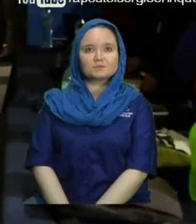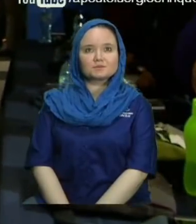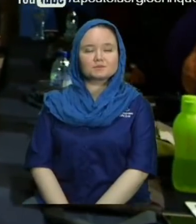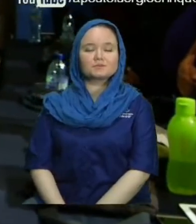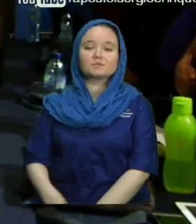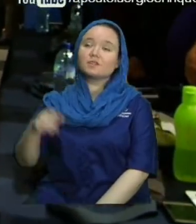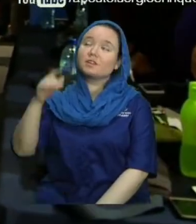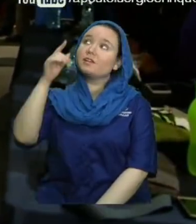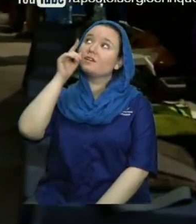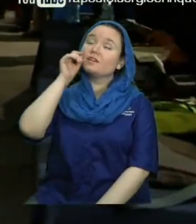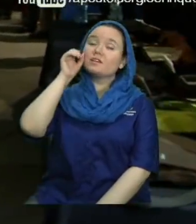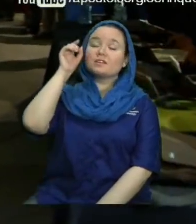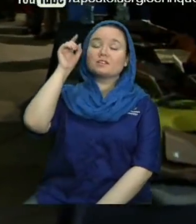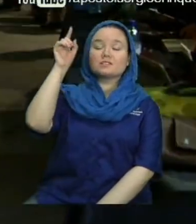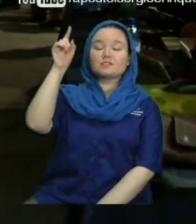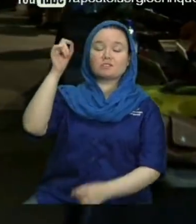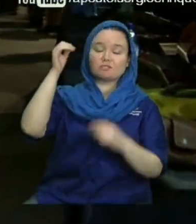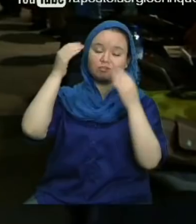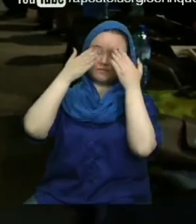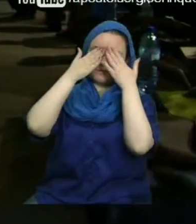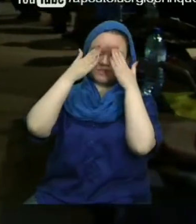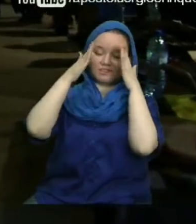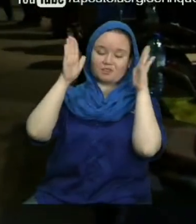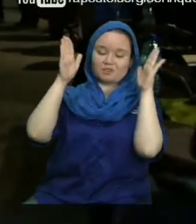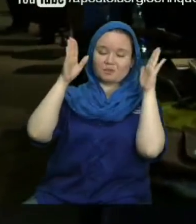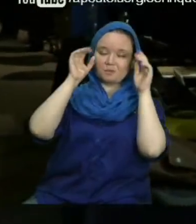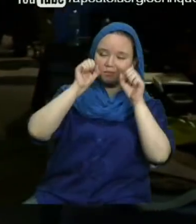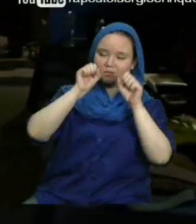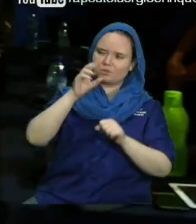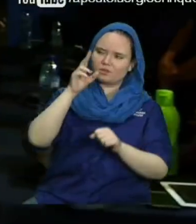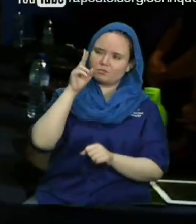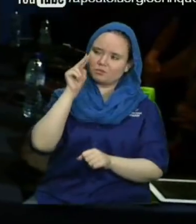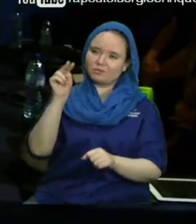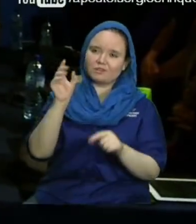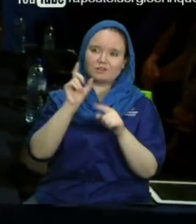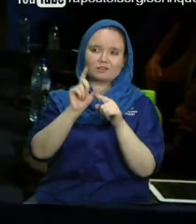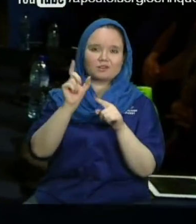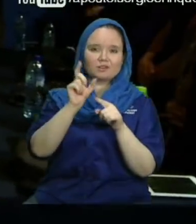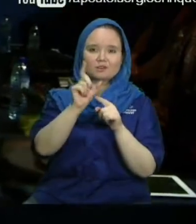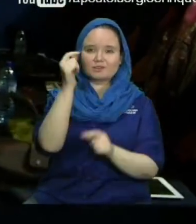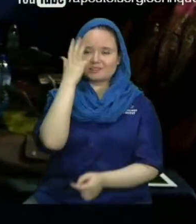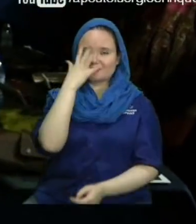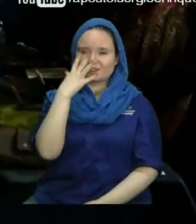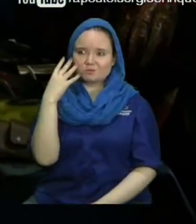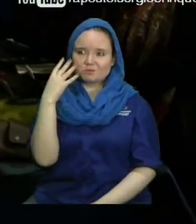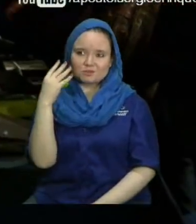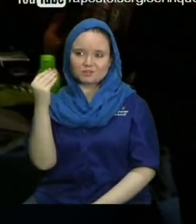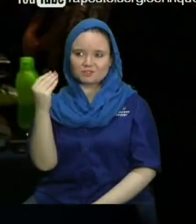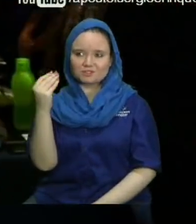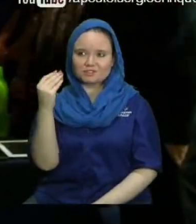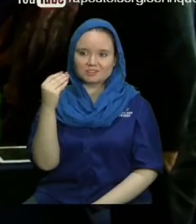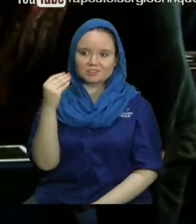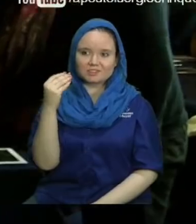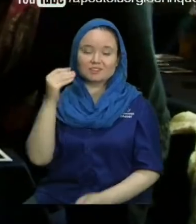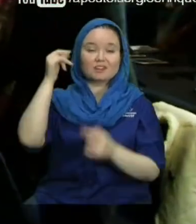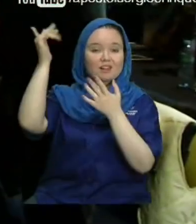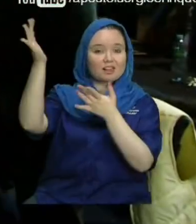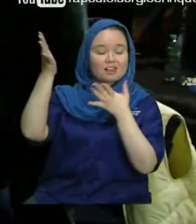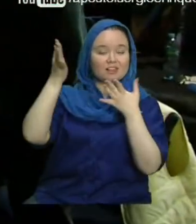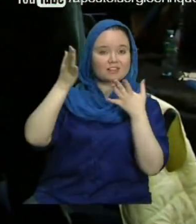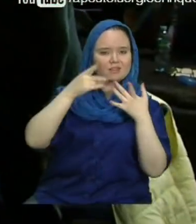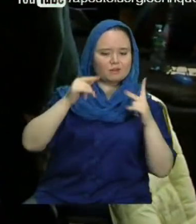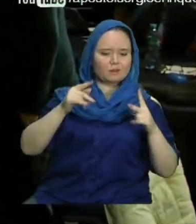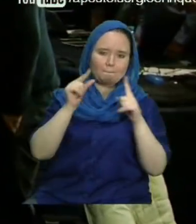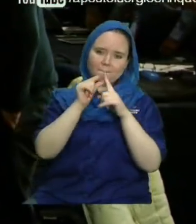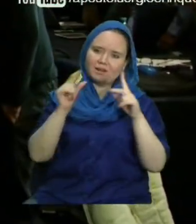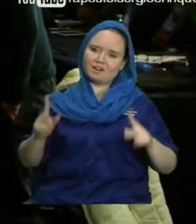Porque el Señor ha abierto nuestros ojos a que miremos cosas maravillosas. Le ha dado el rema, la iluminación,